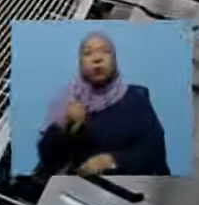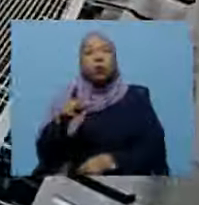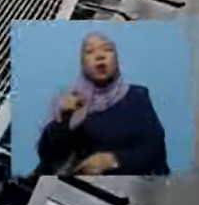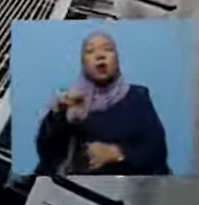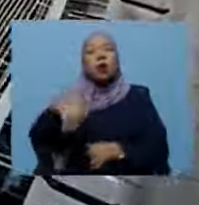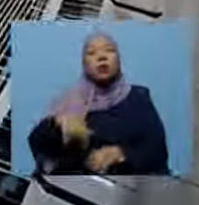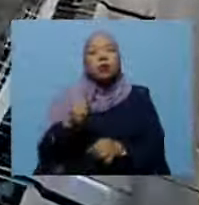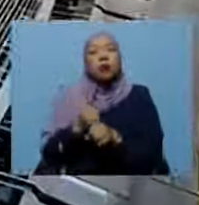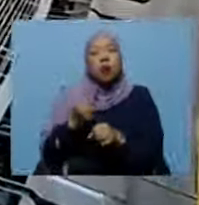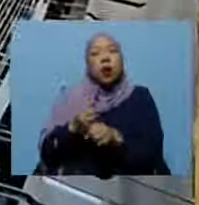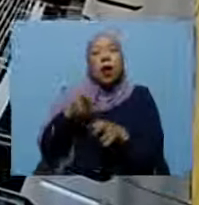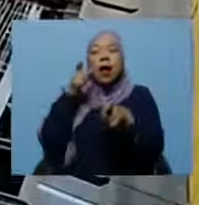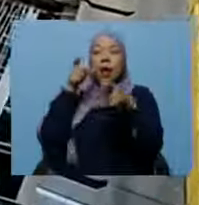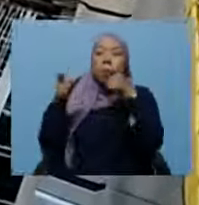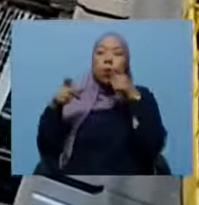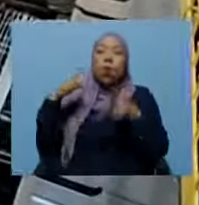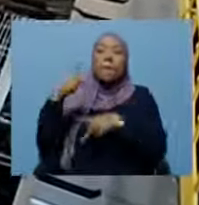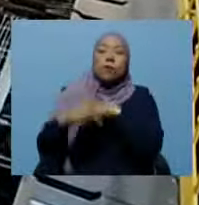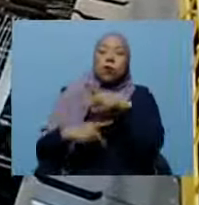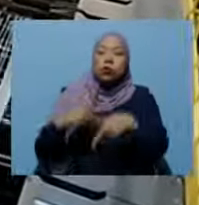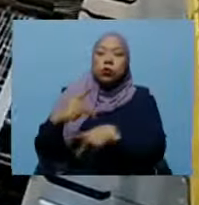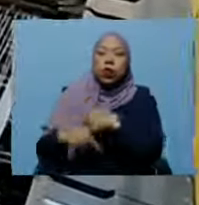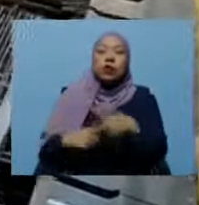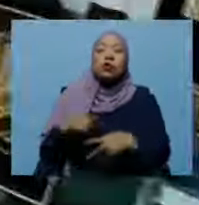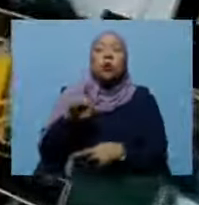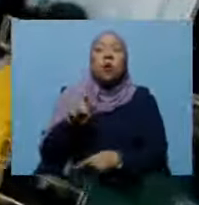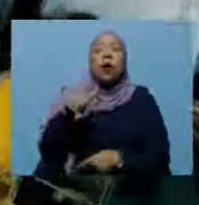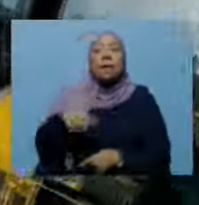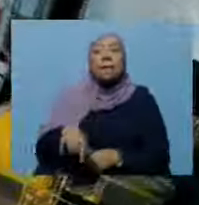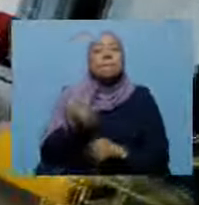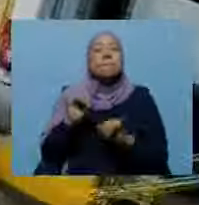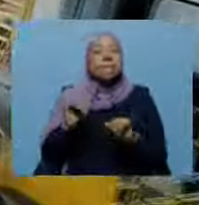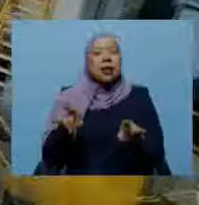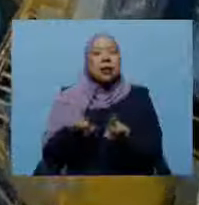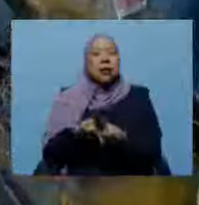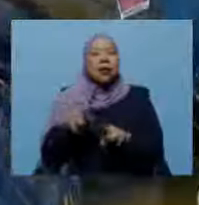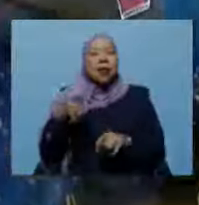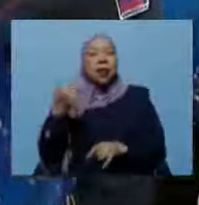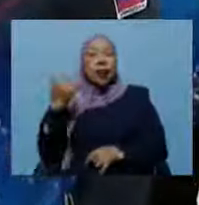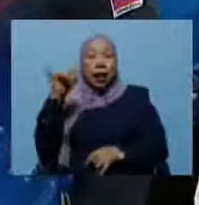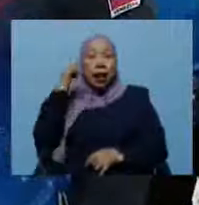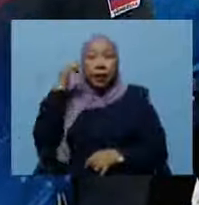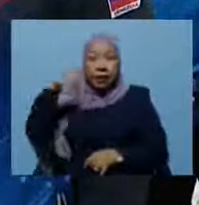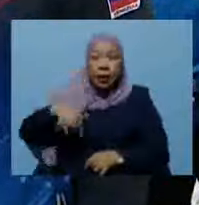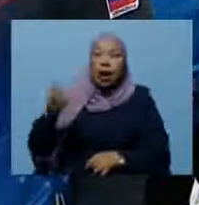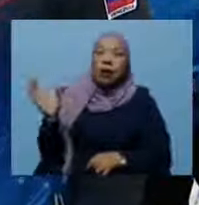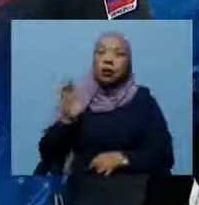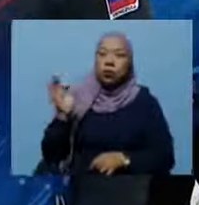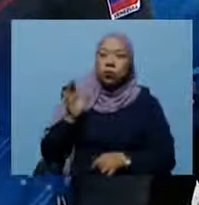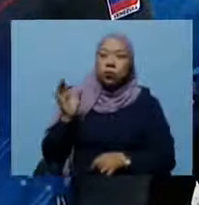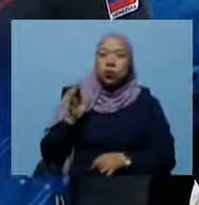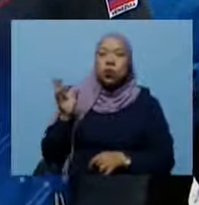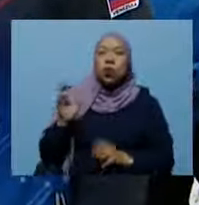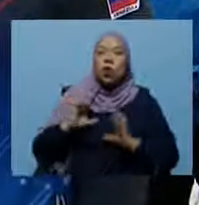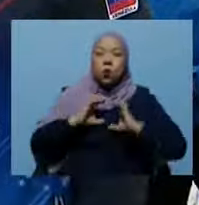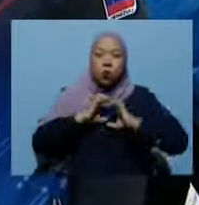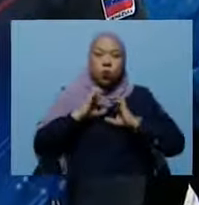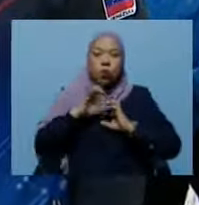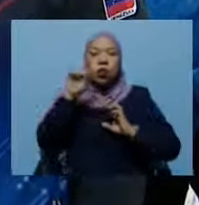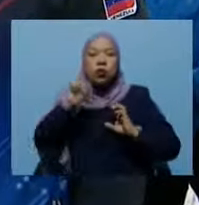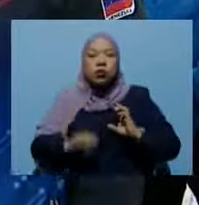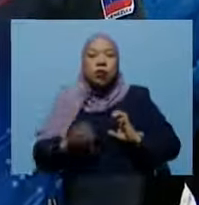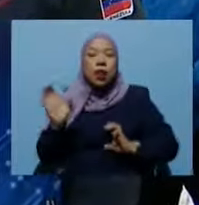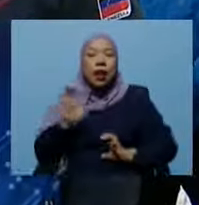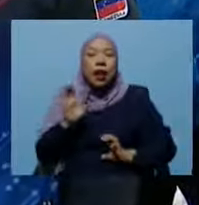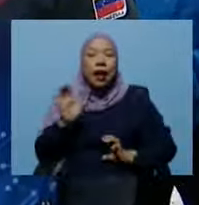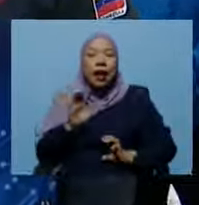desde aquí supervisar los procesos productivos, porque aquí mismo en La Yaguara, en pleno corazón del sur de